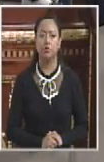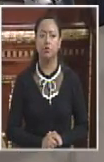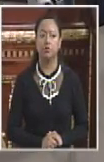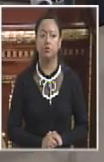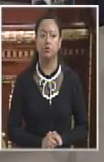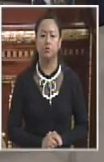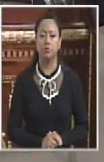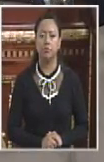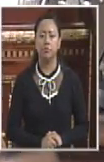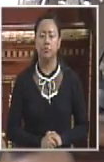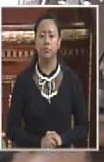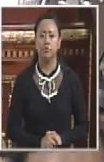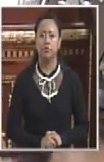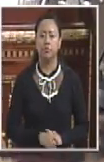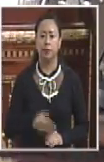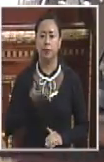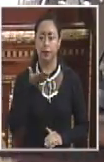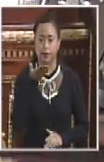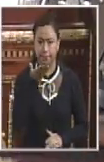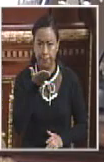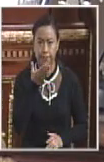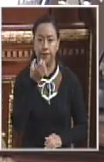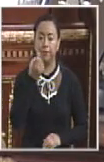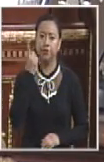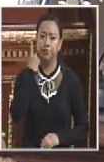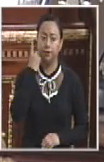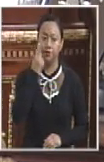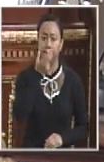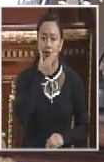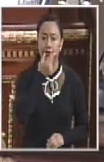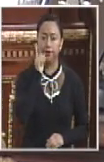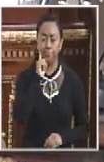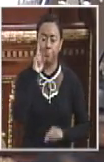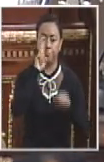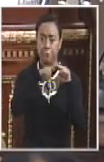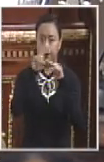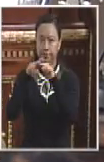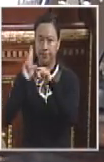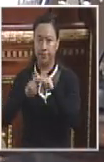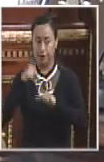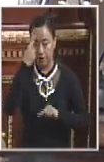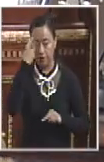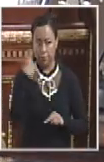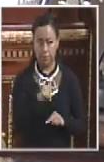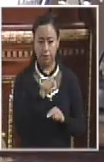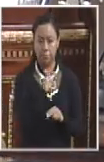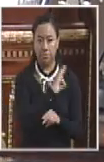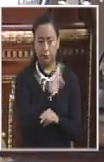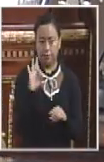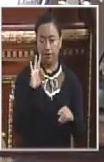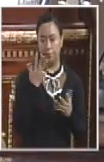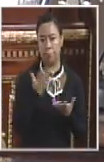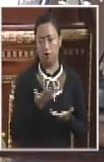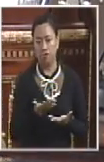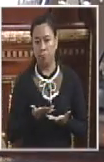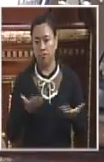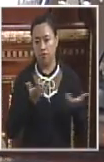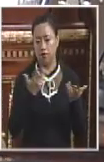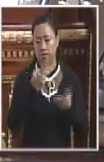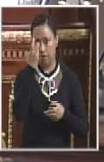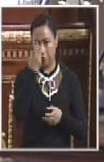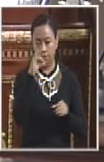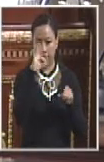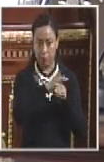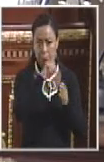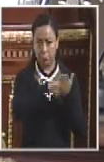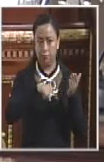Solicito a las diputadas y diputados, por favor, tomar sus asientos para poder llevar a cabo esta